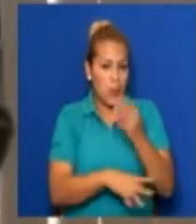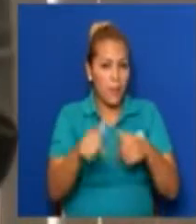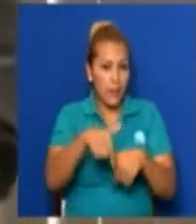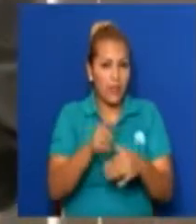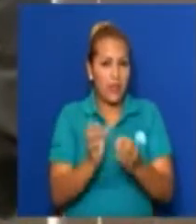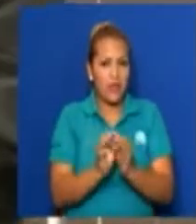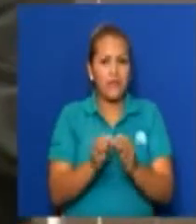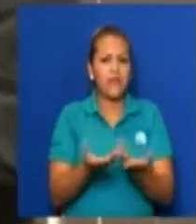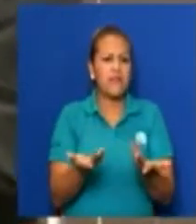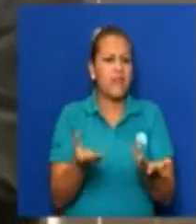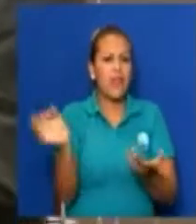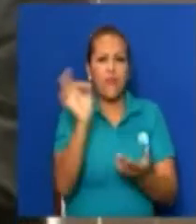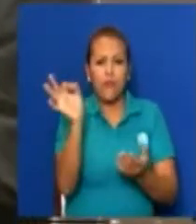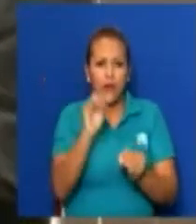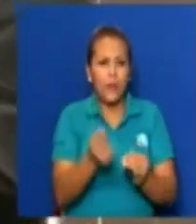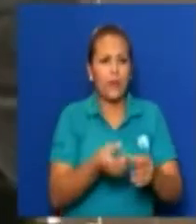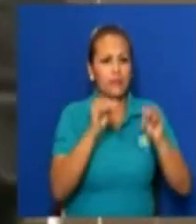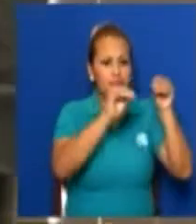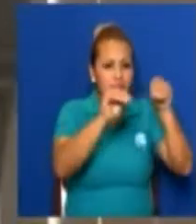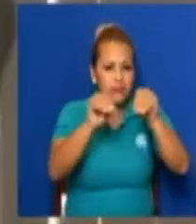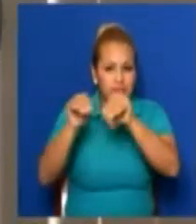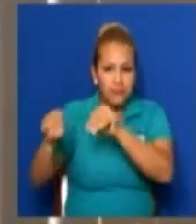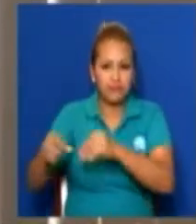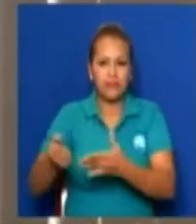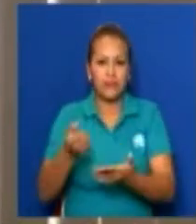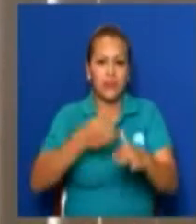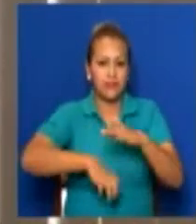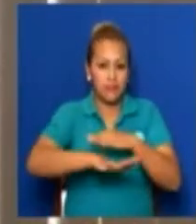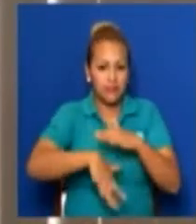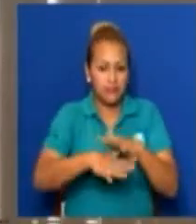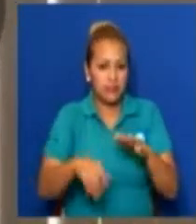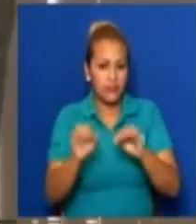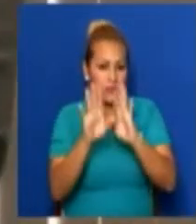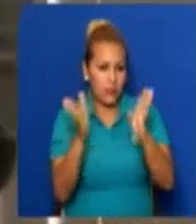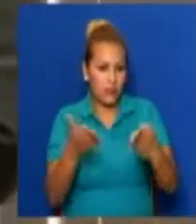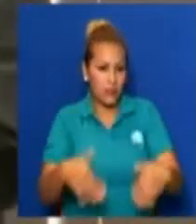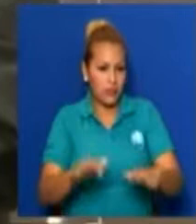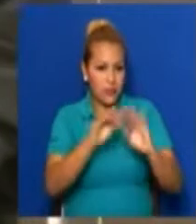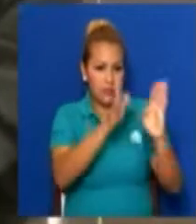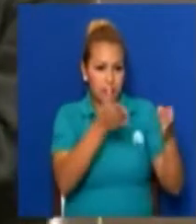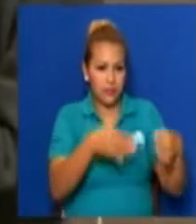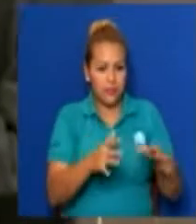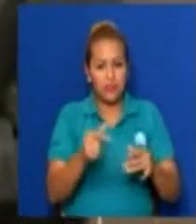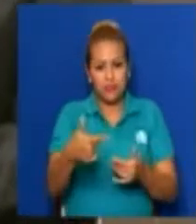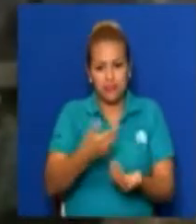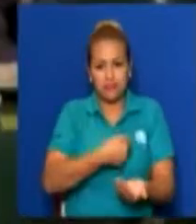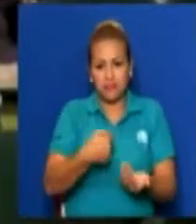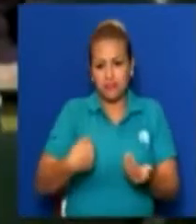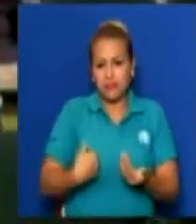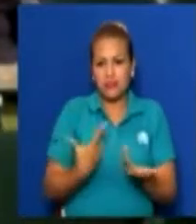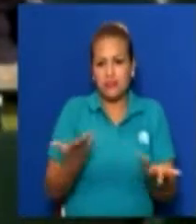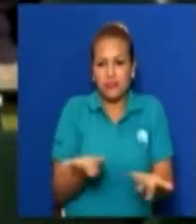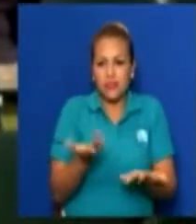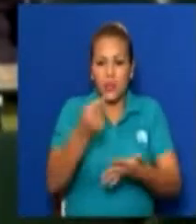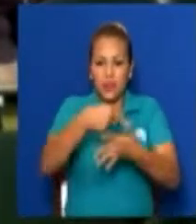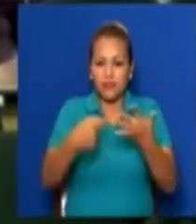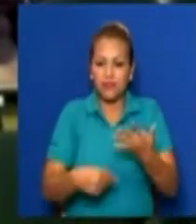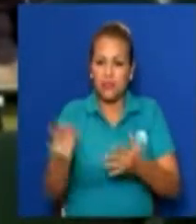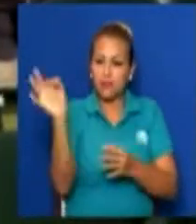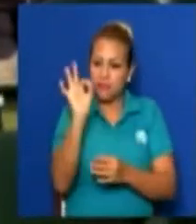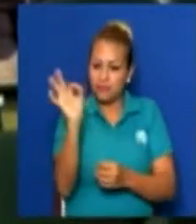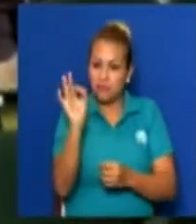empoderamiento económico y social de las mujeres, creando condiciones para